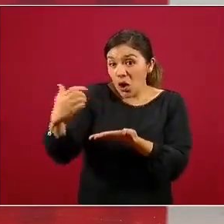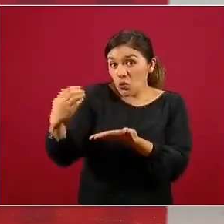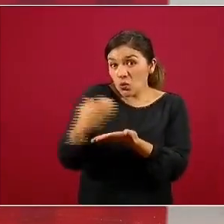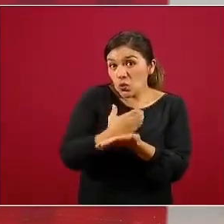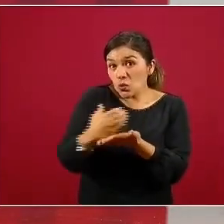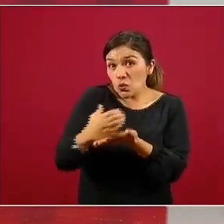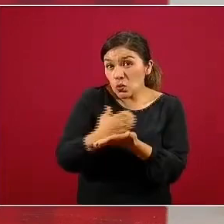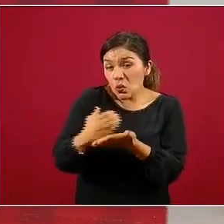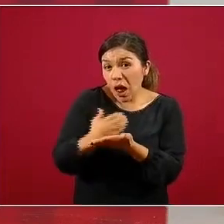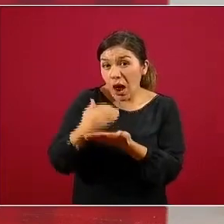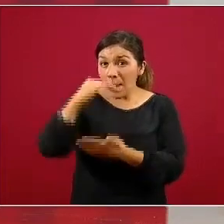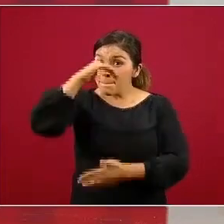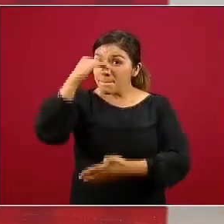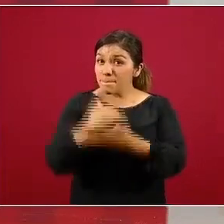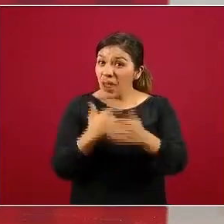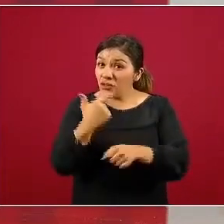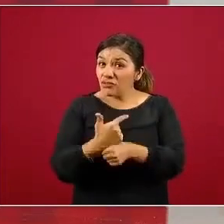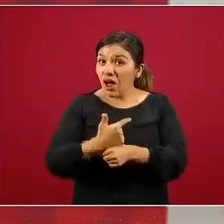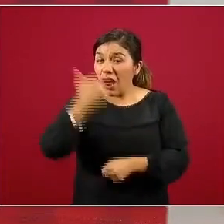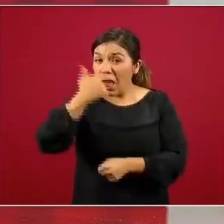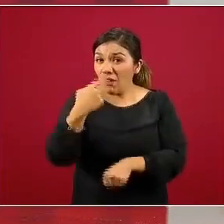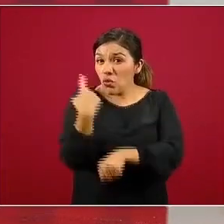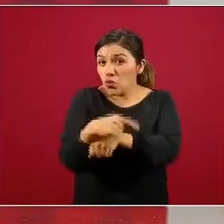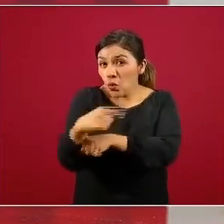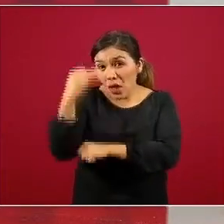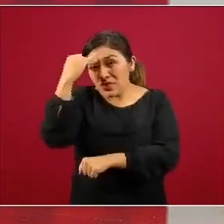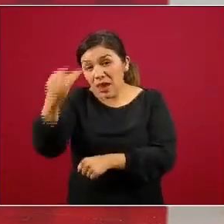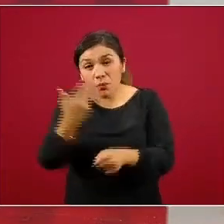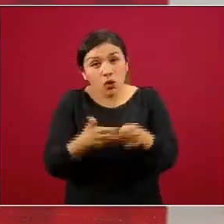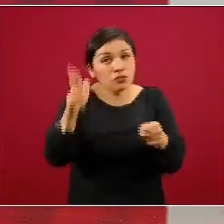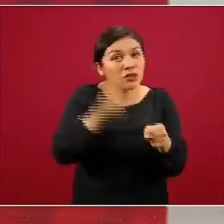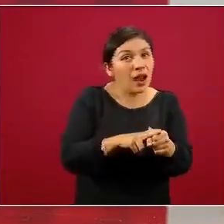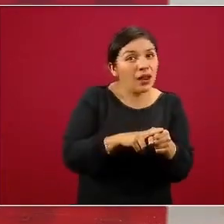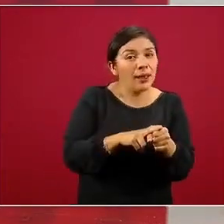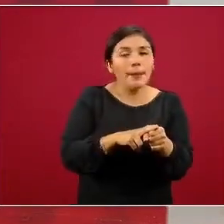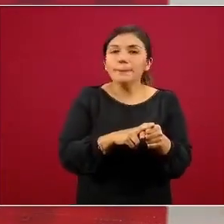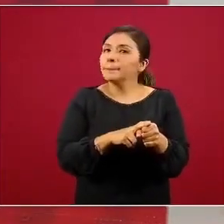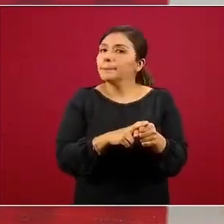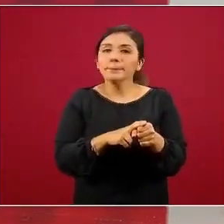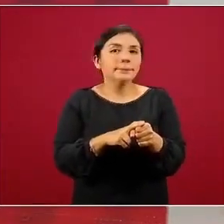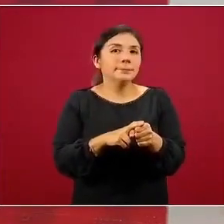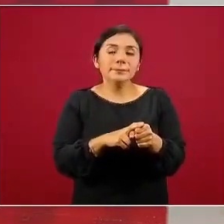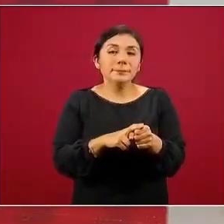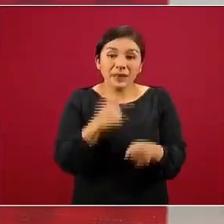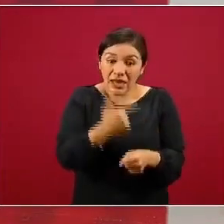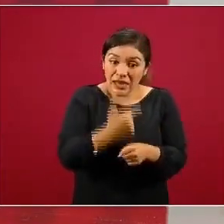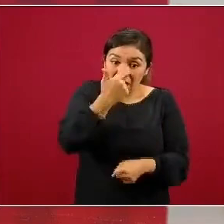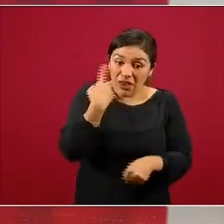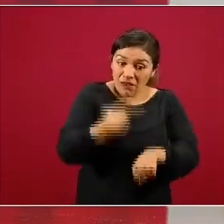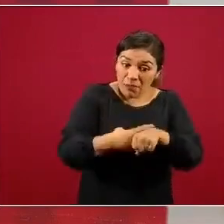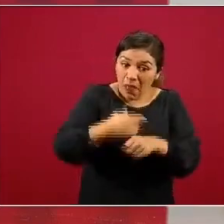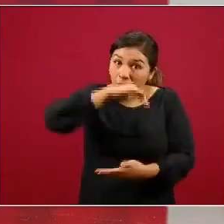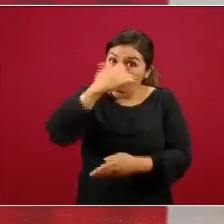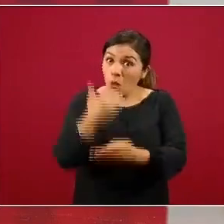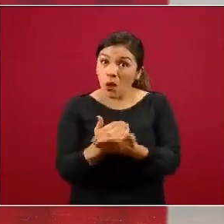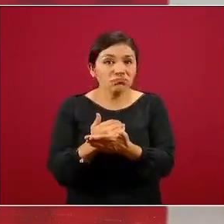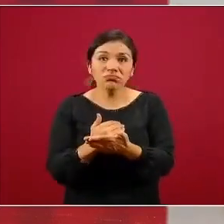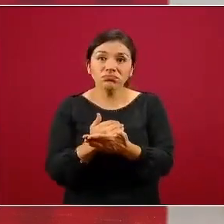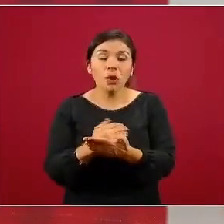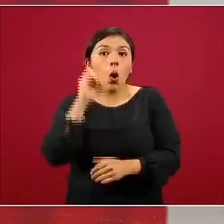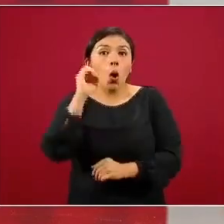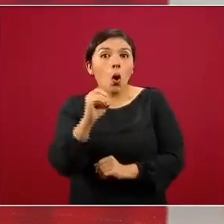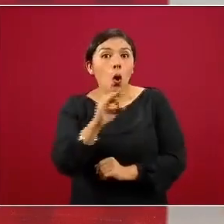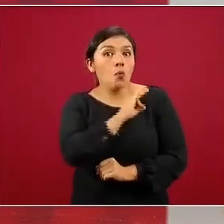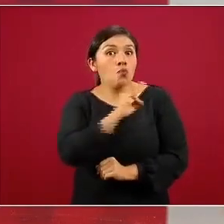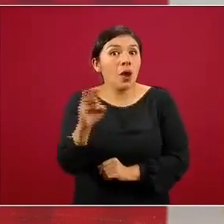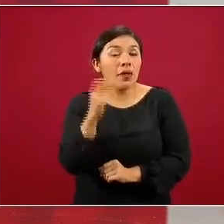significativamente la duración de la hospitalización, la gravedad de la enfermedad, la